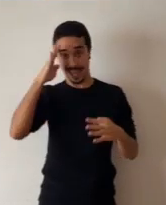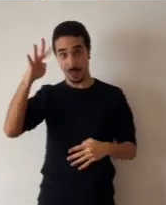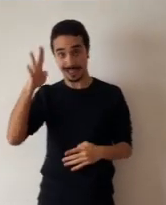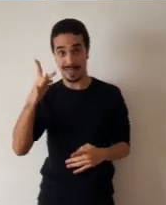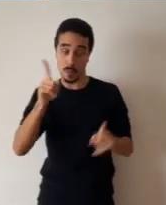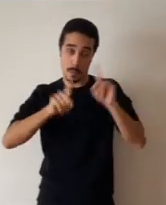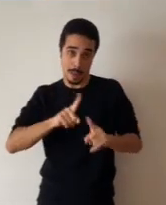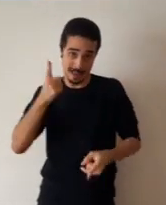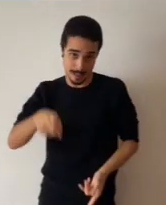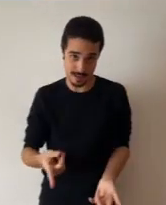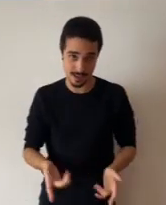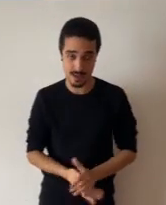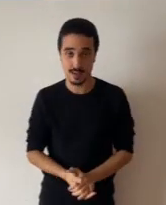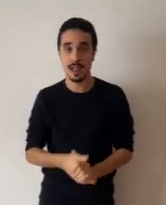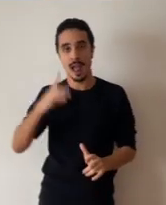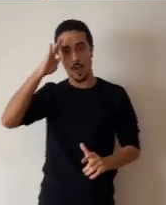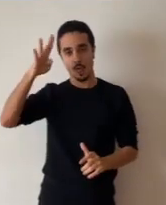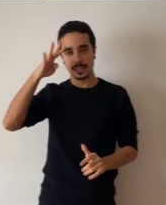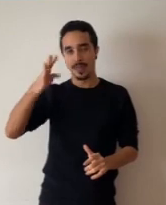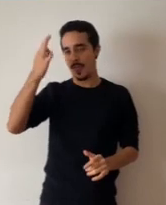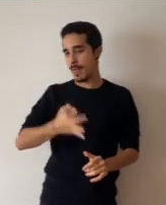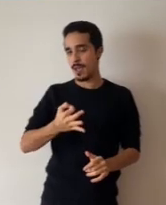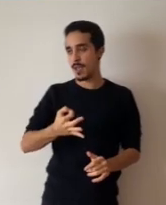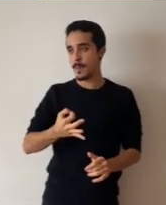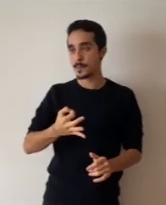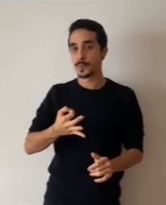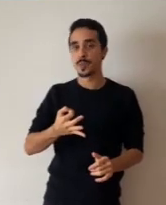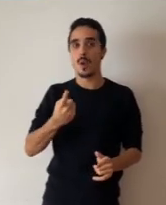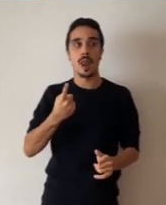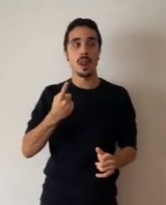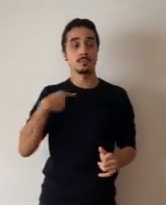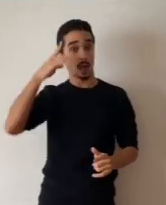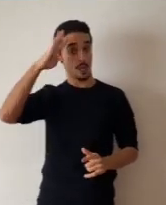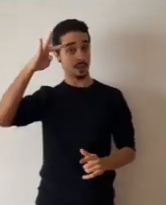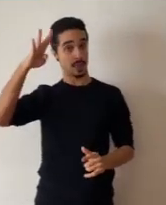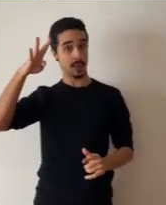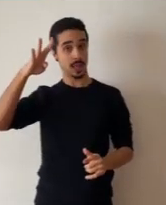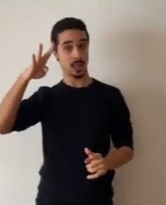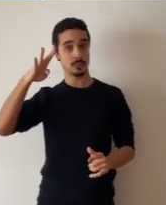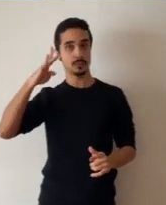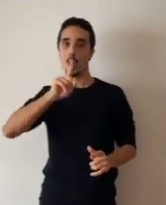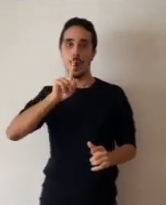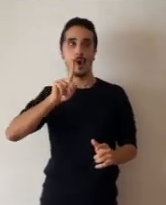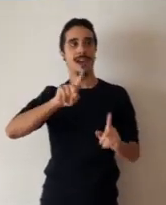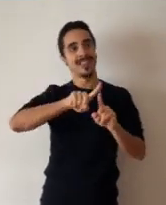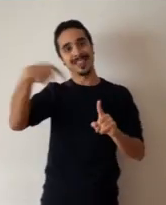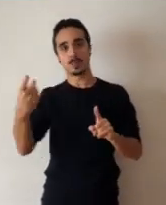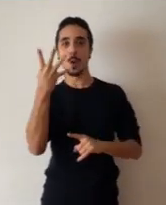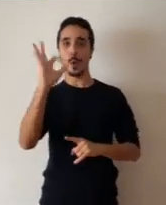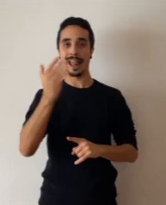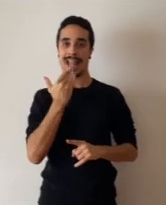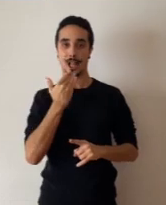la adolescencia, malo. Yo creo que la adolescencia hay que pasarla, como yo digo siempre, cuando uno es adolescente, no cuando